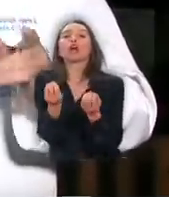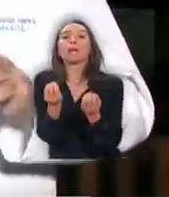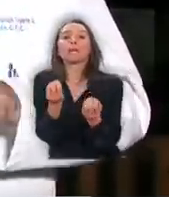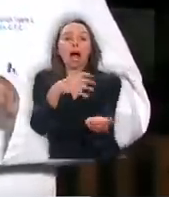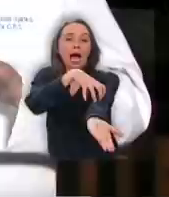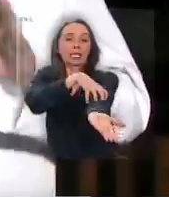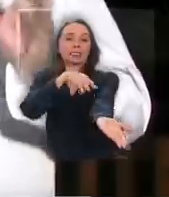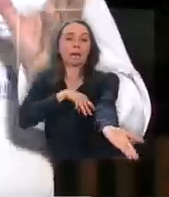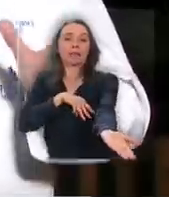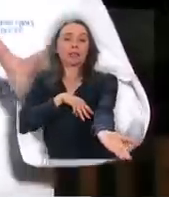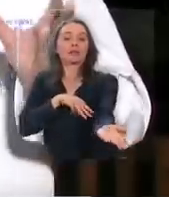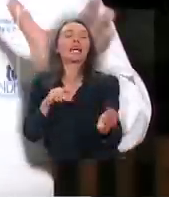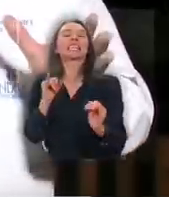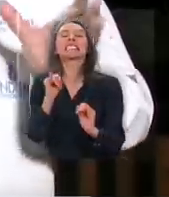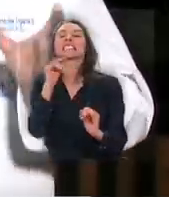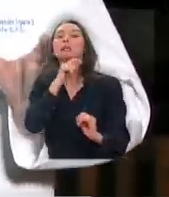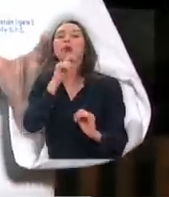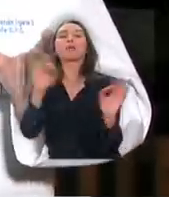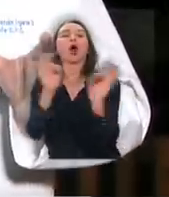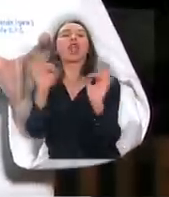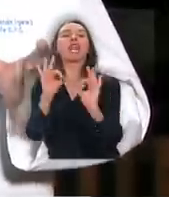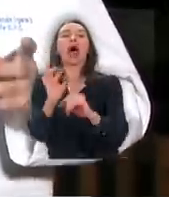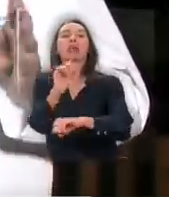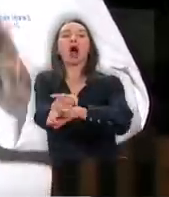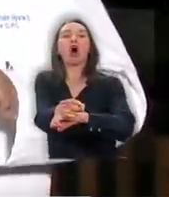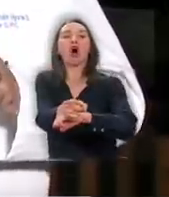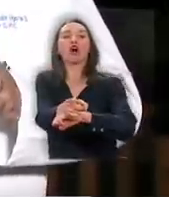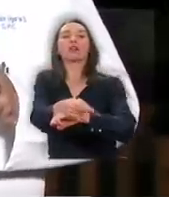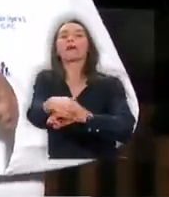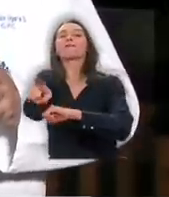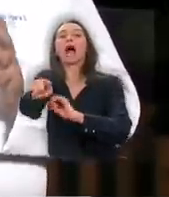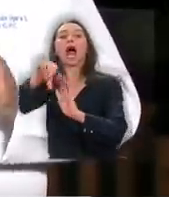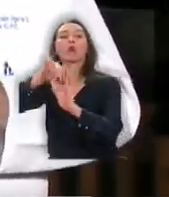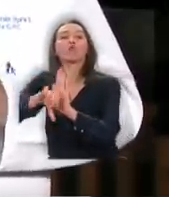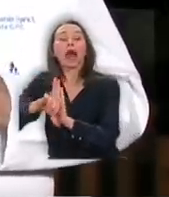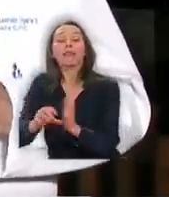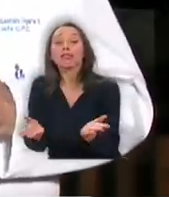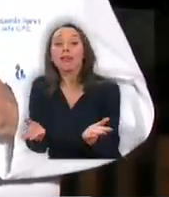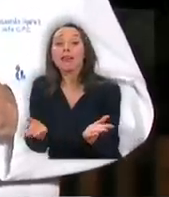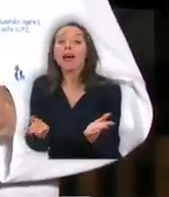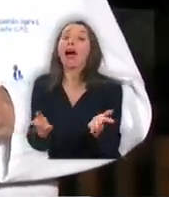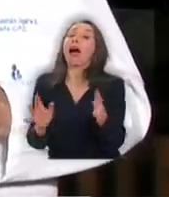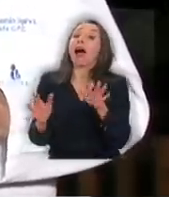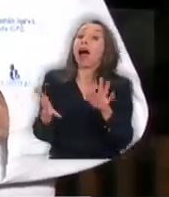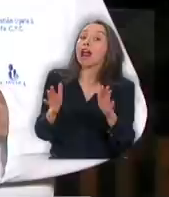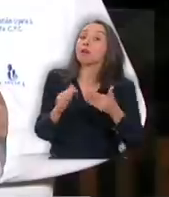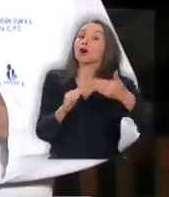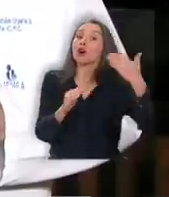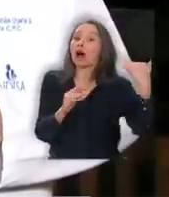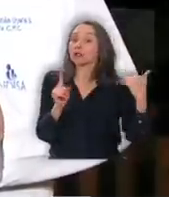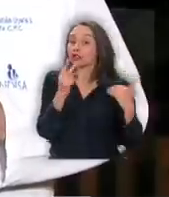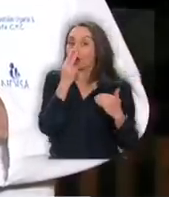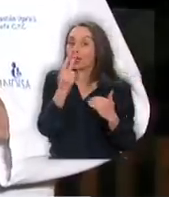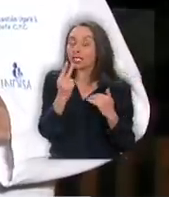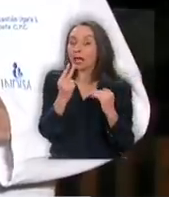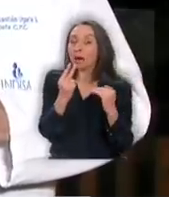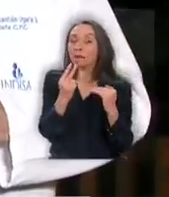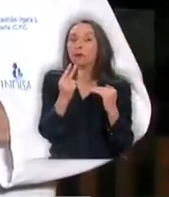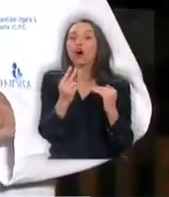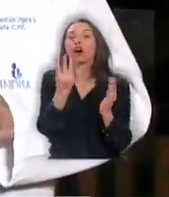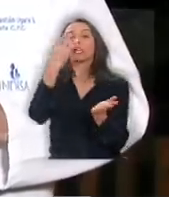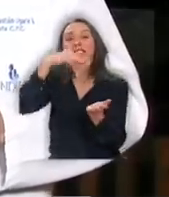metropolitana de no haber ningún tipo de cuarentena. Probablemente lo que hubiéramos visto no es un aumento